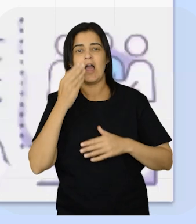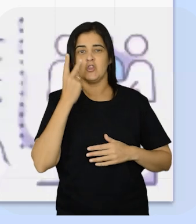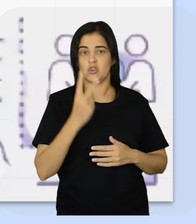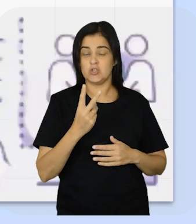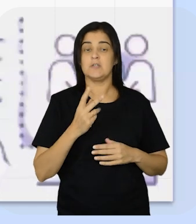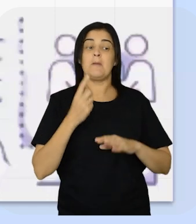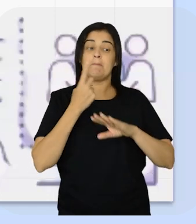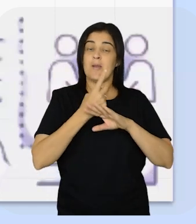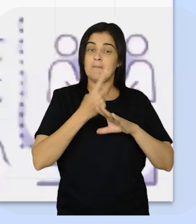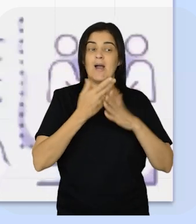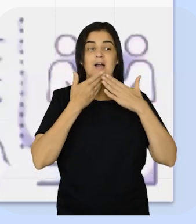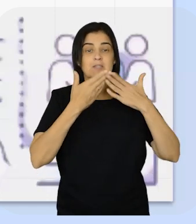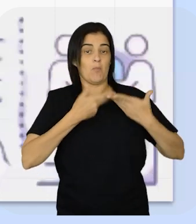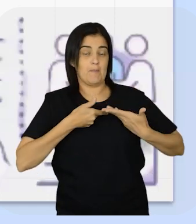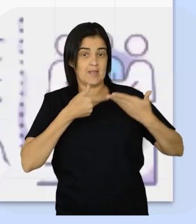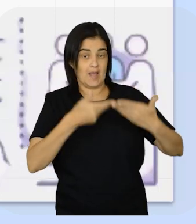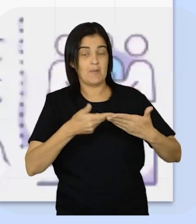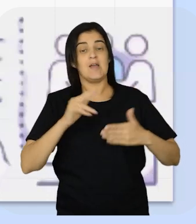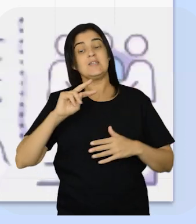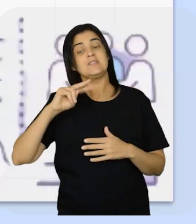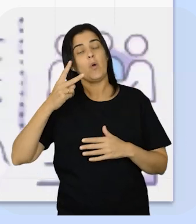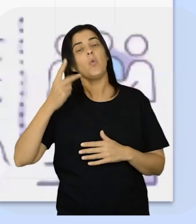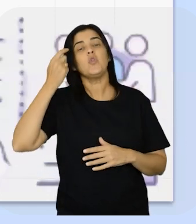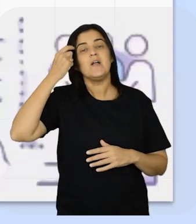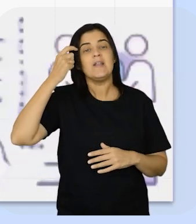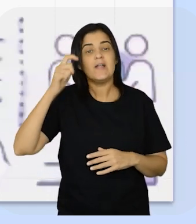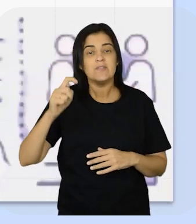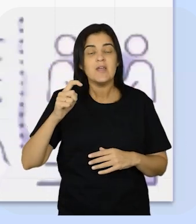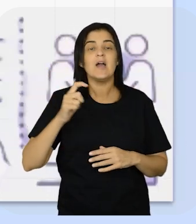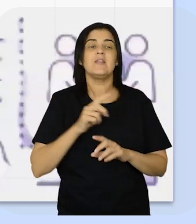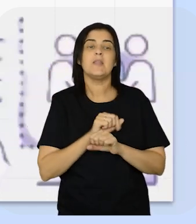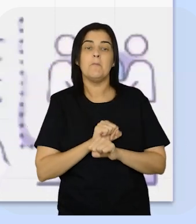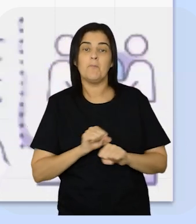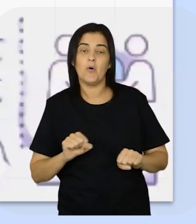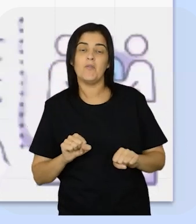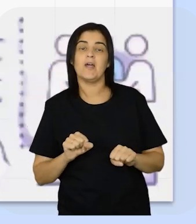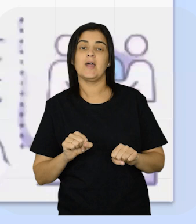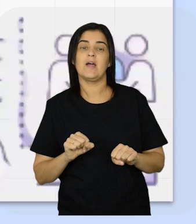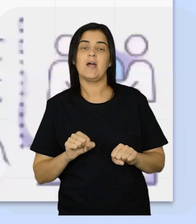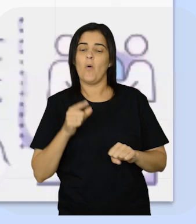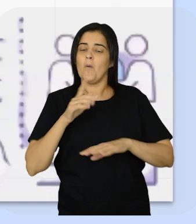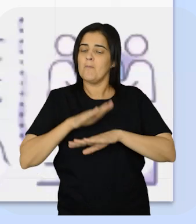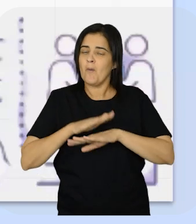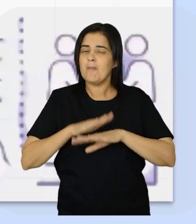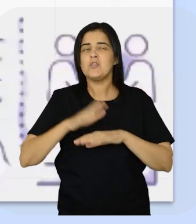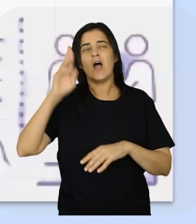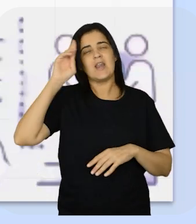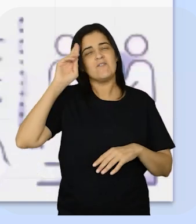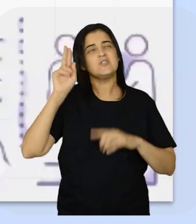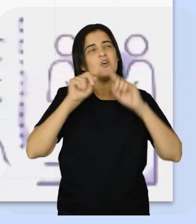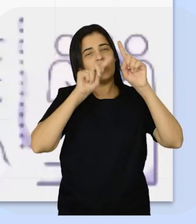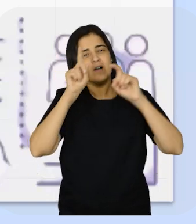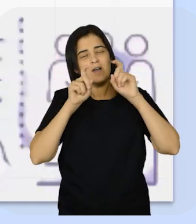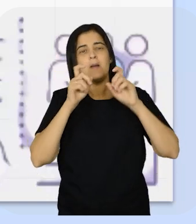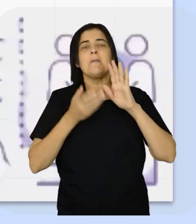el agradecer el haberme invitado y el segundo, la idea de poder que esto sea una instancia de reflexión, más que